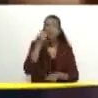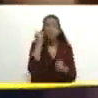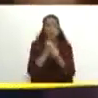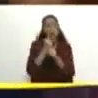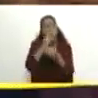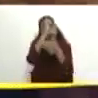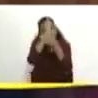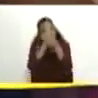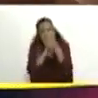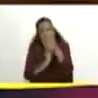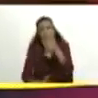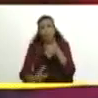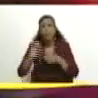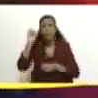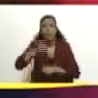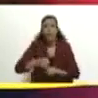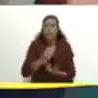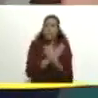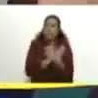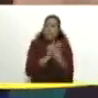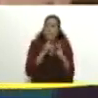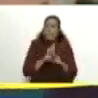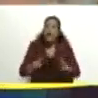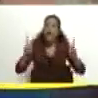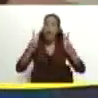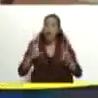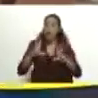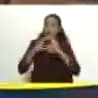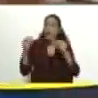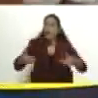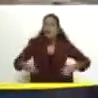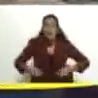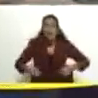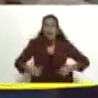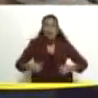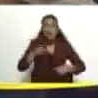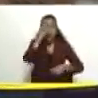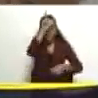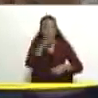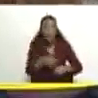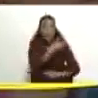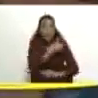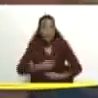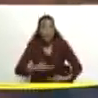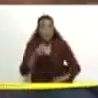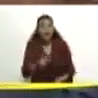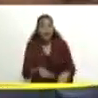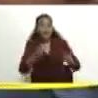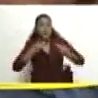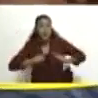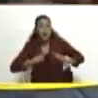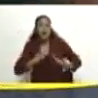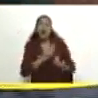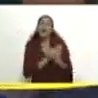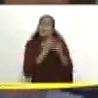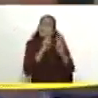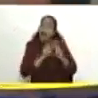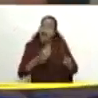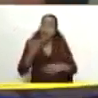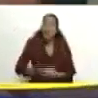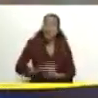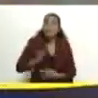noble, aguerrido, que valora significativamente todo el esfuerzo que usted, como presidente y jefe de